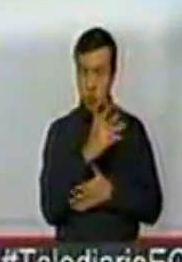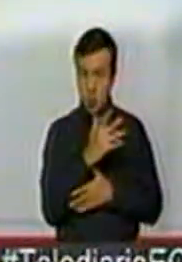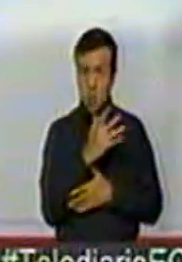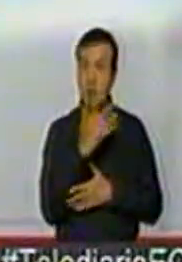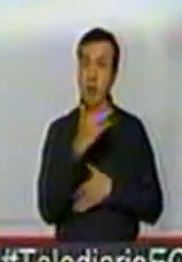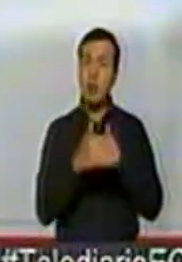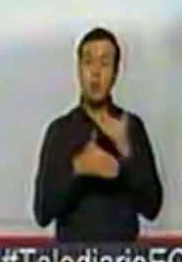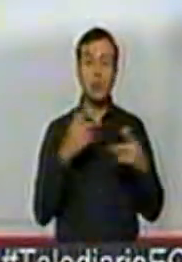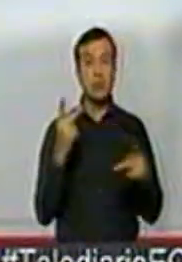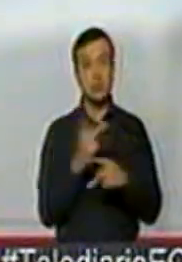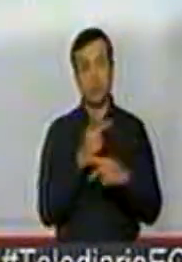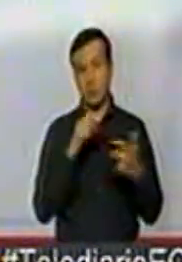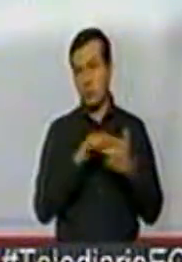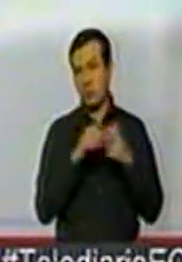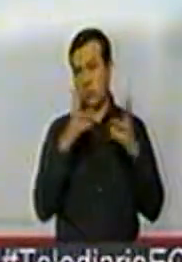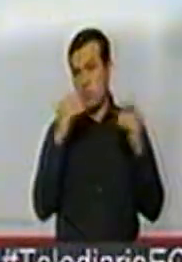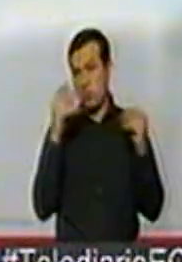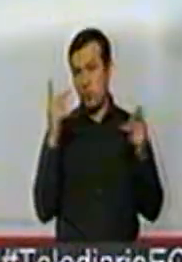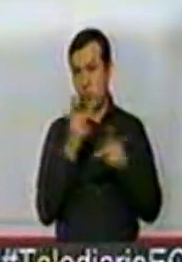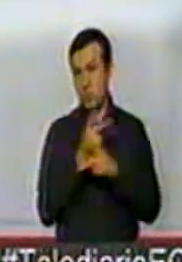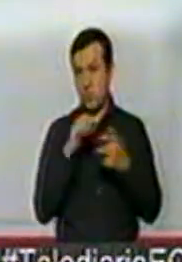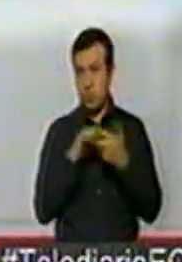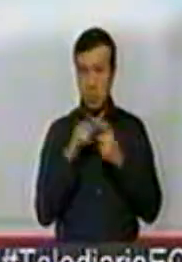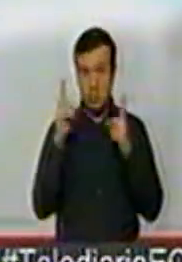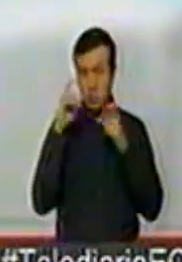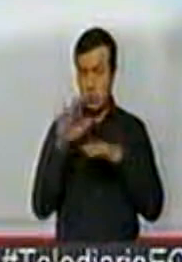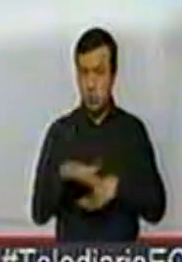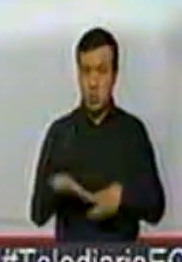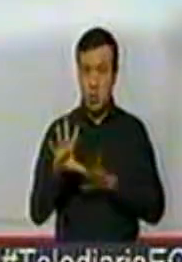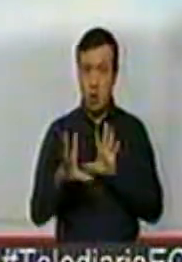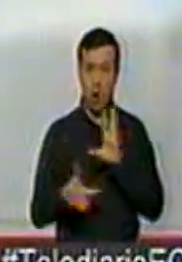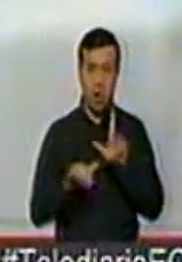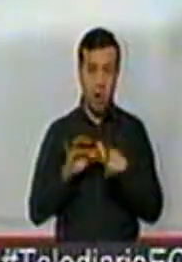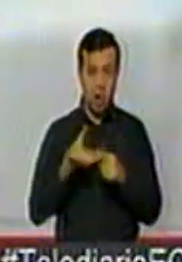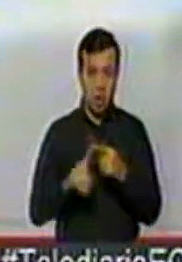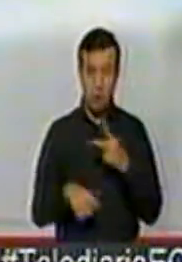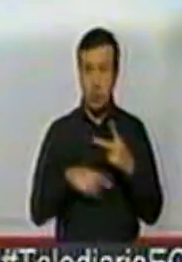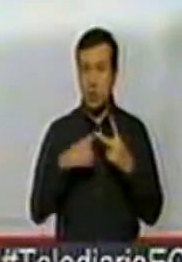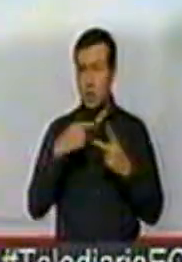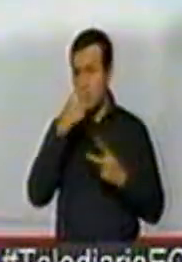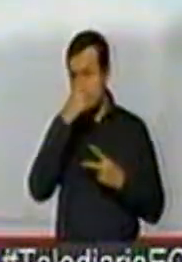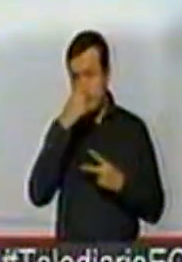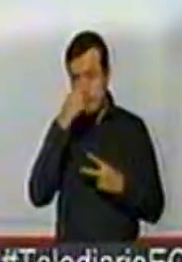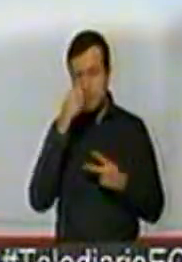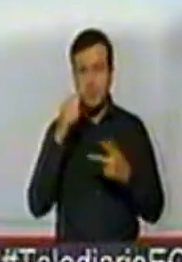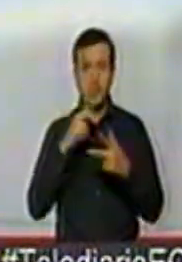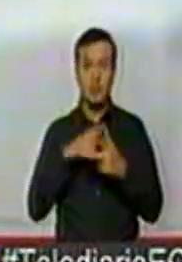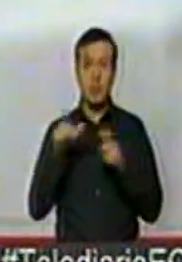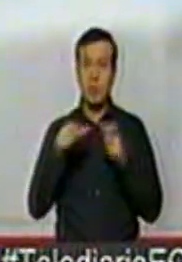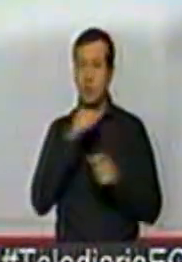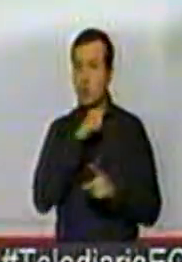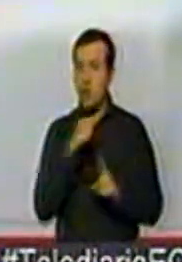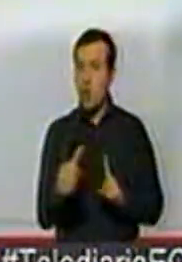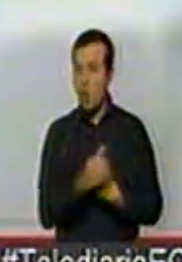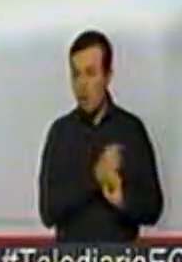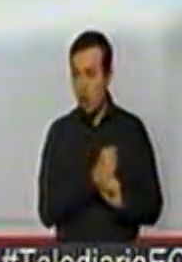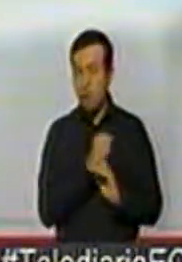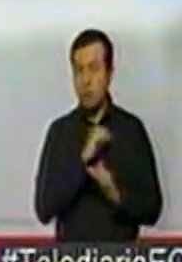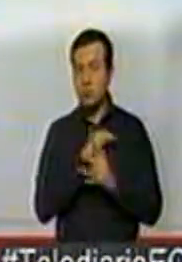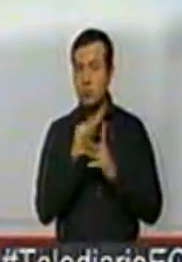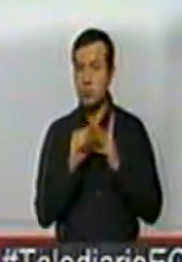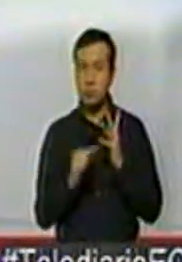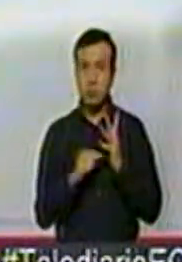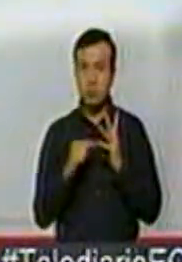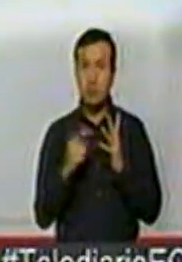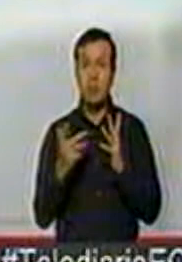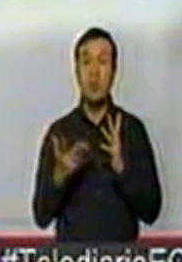ha dado paso a que muchísimos de estos dineros ilícitos, de la corrupción, del narcotráfico, de la trata de blancas, puedan ser sacados del